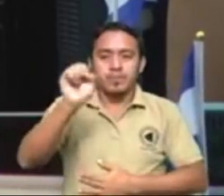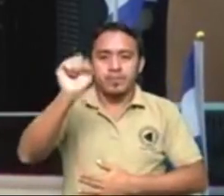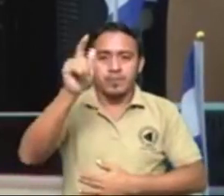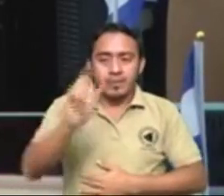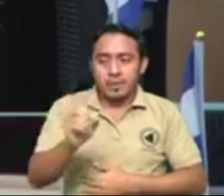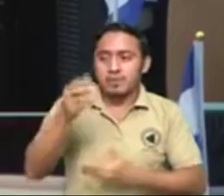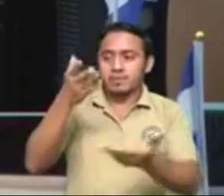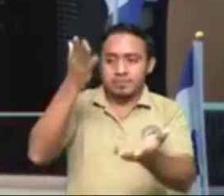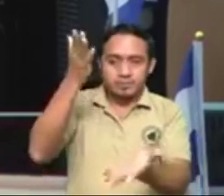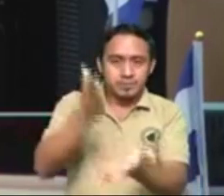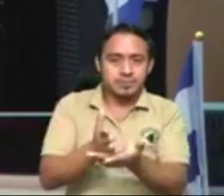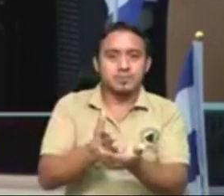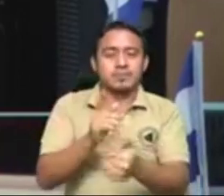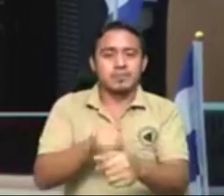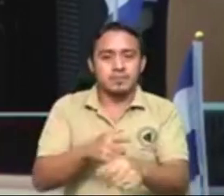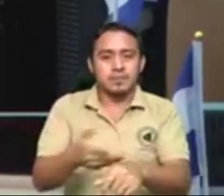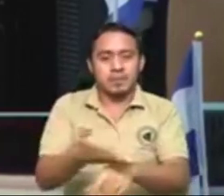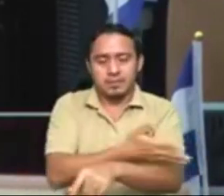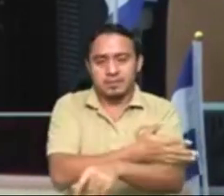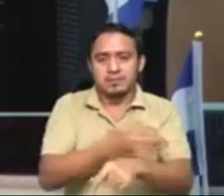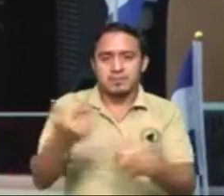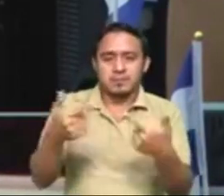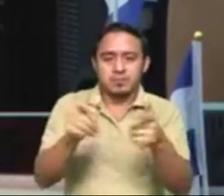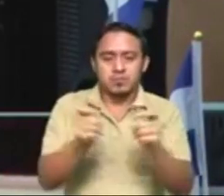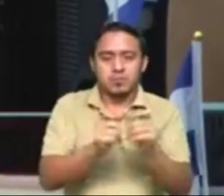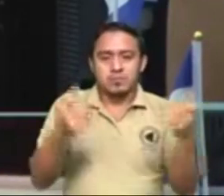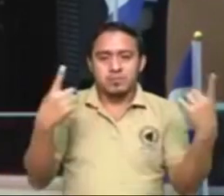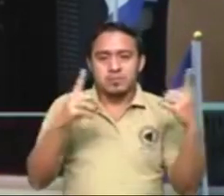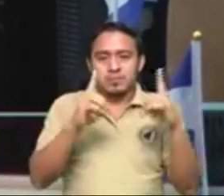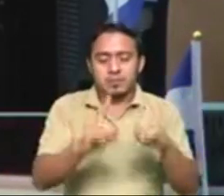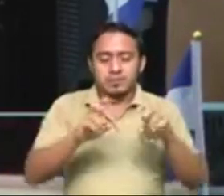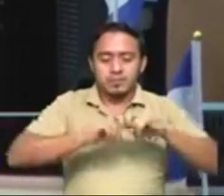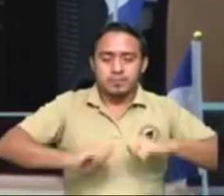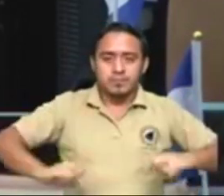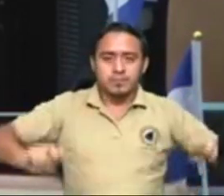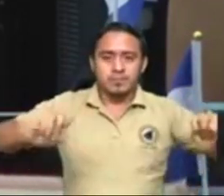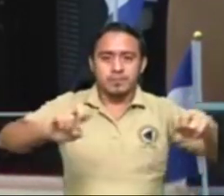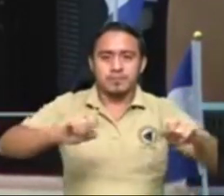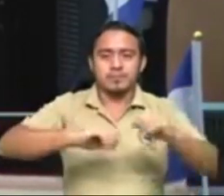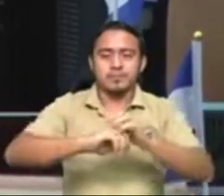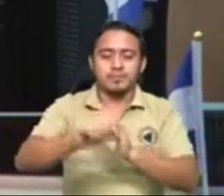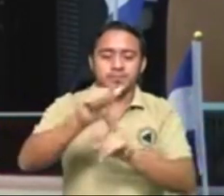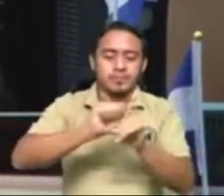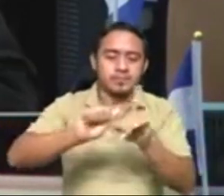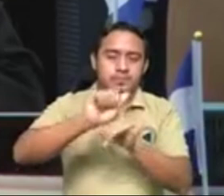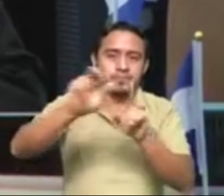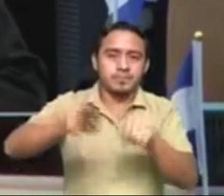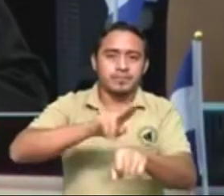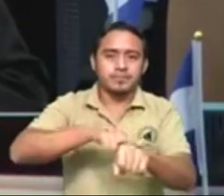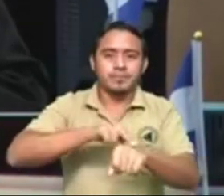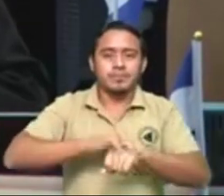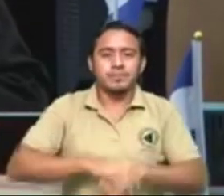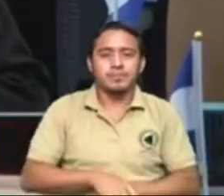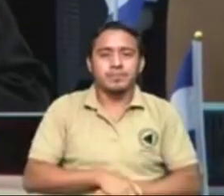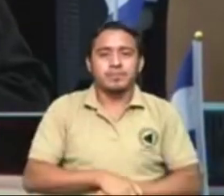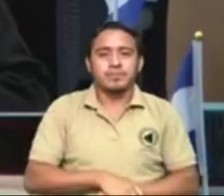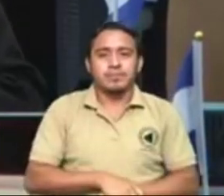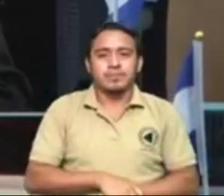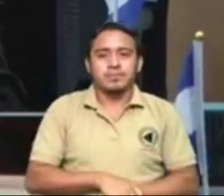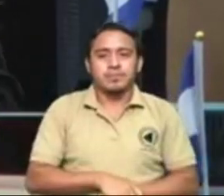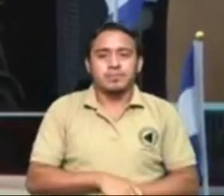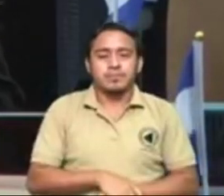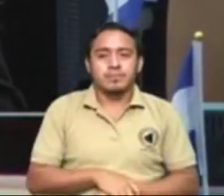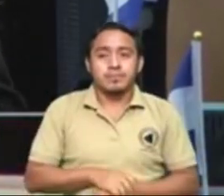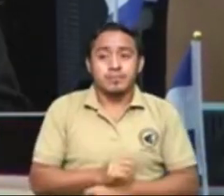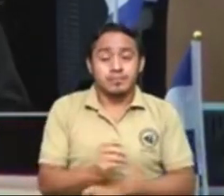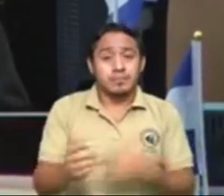nos lo mandató la Junta Directiva y el Plenario de la Asamblea Nacional.